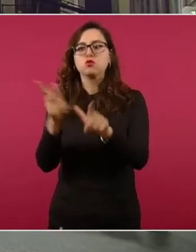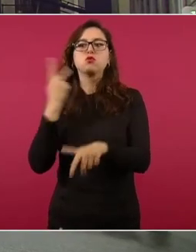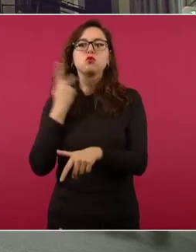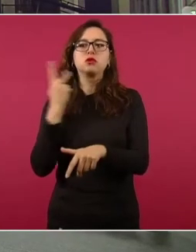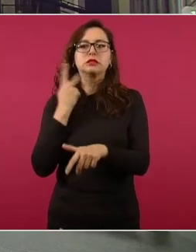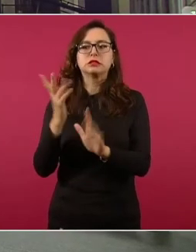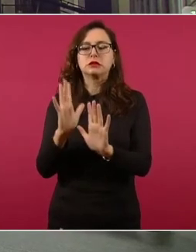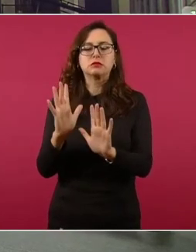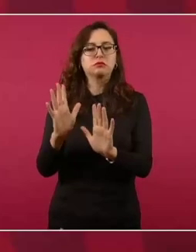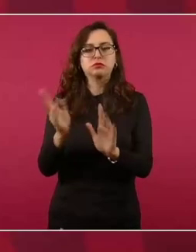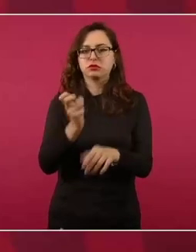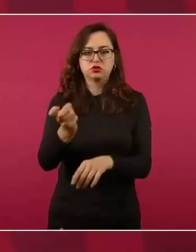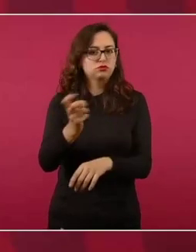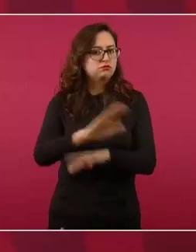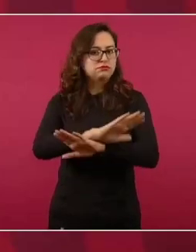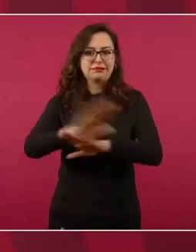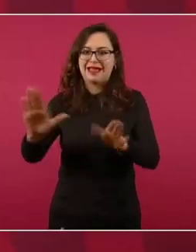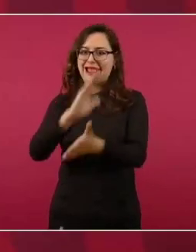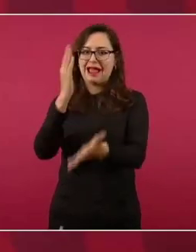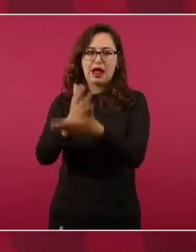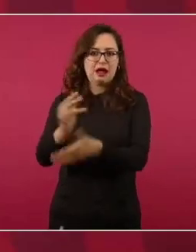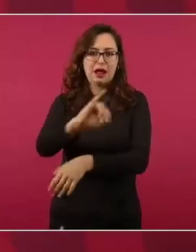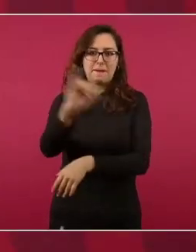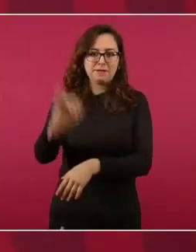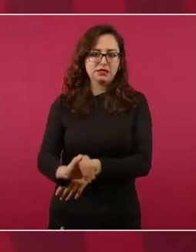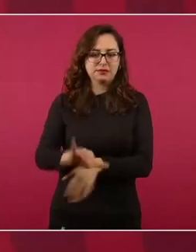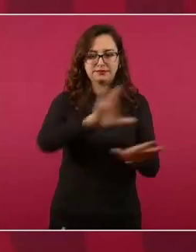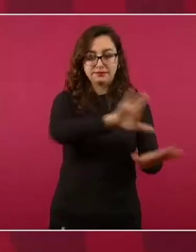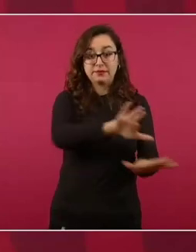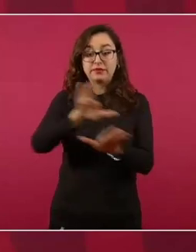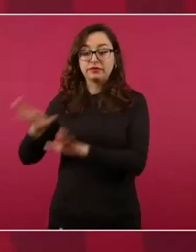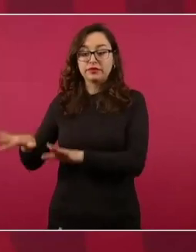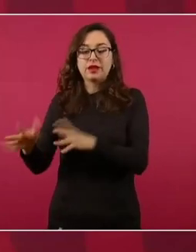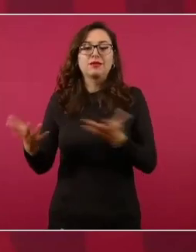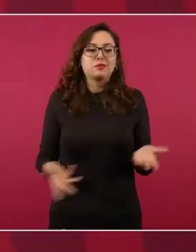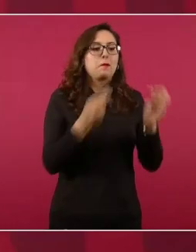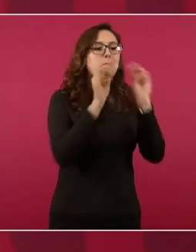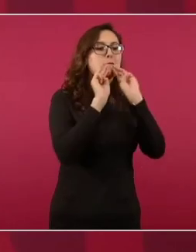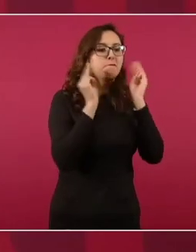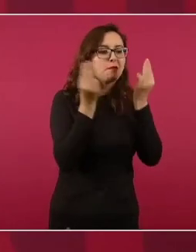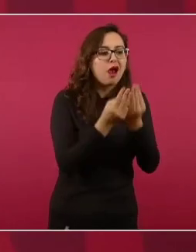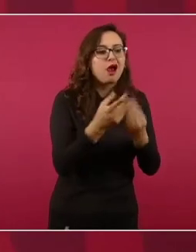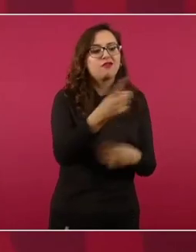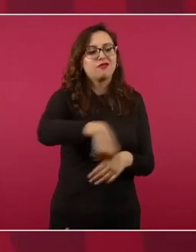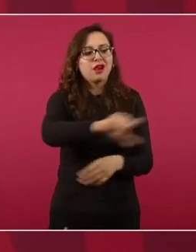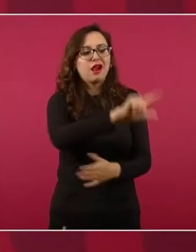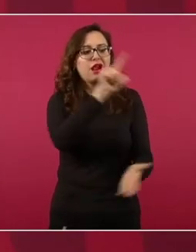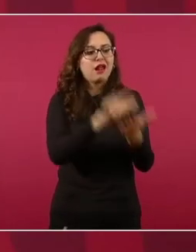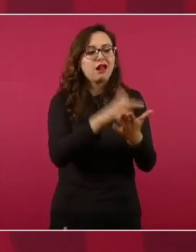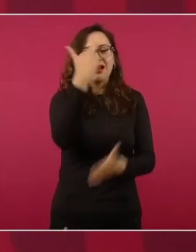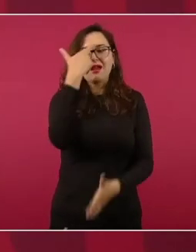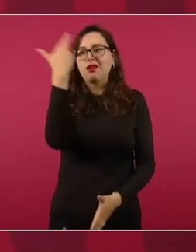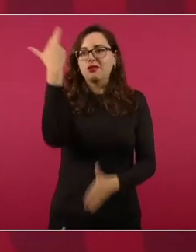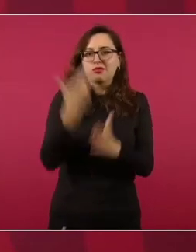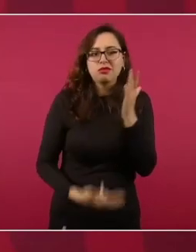que no espionaje, para pues la delincuencia organizada,